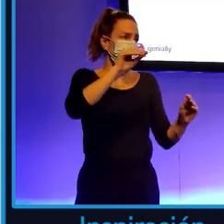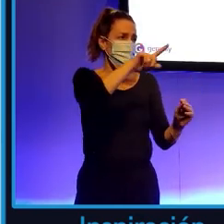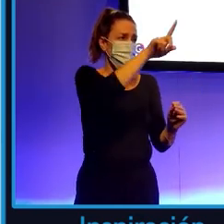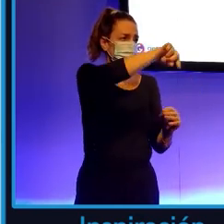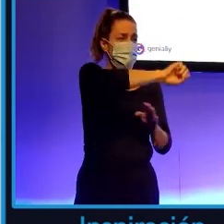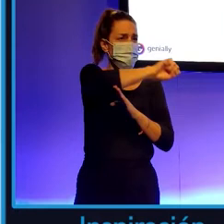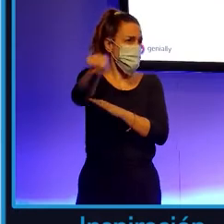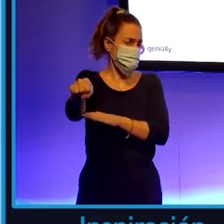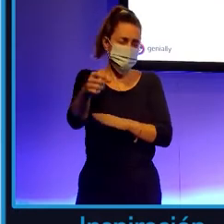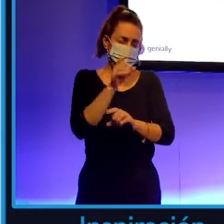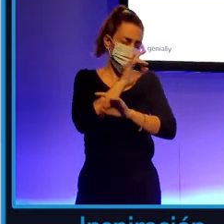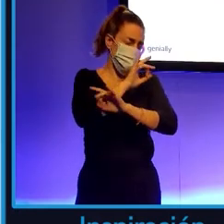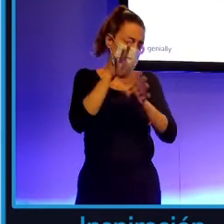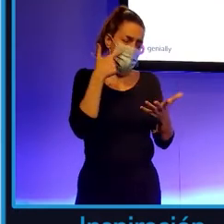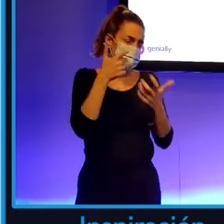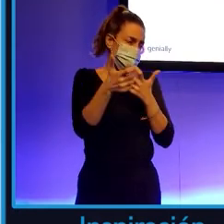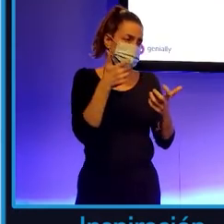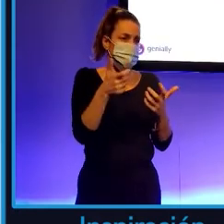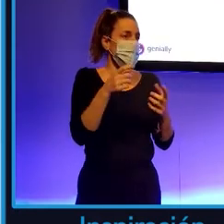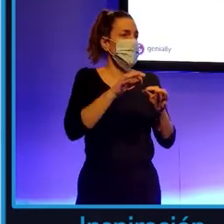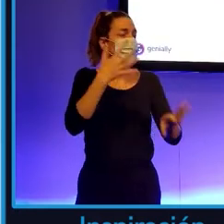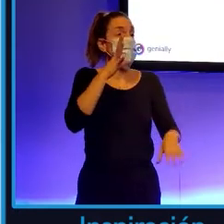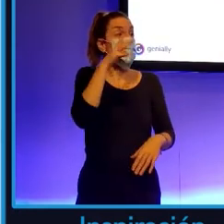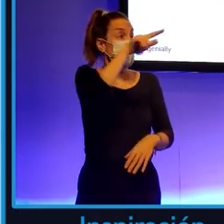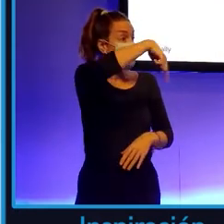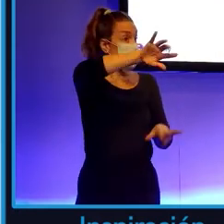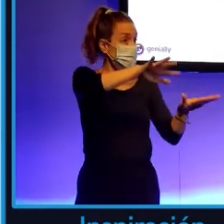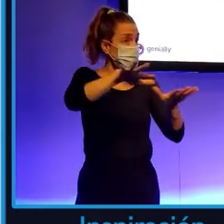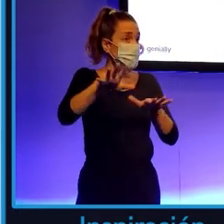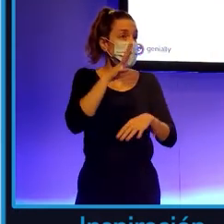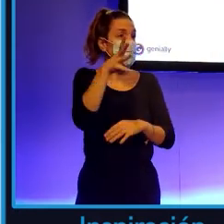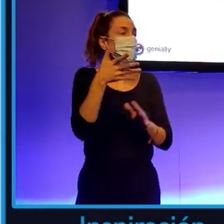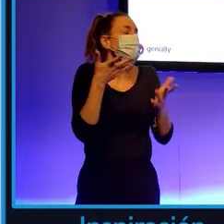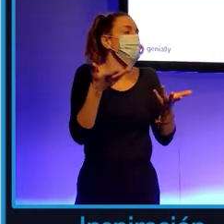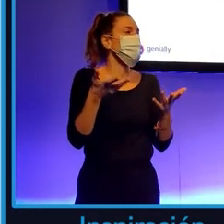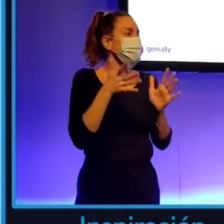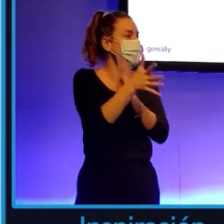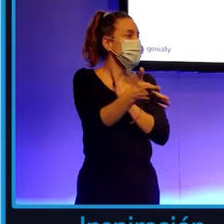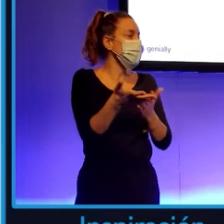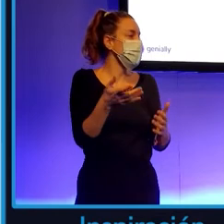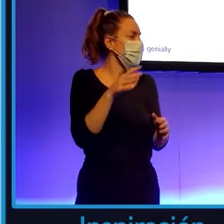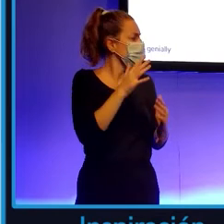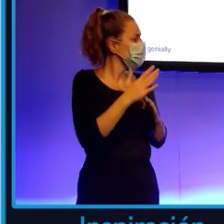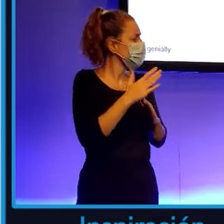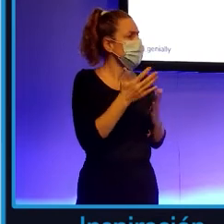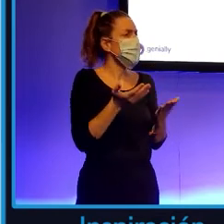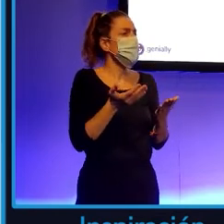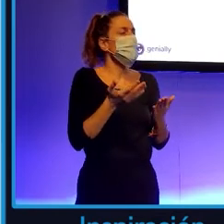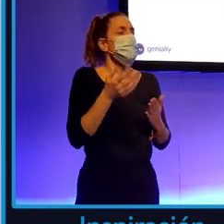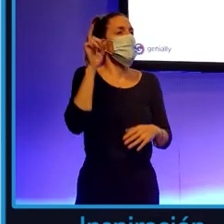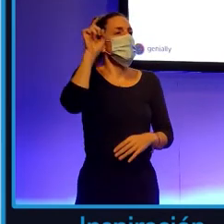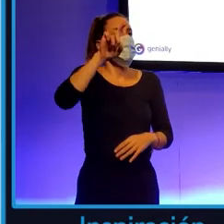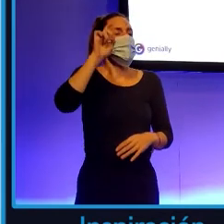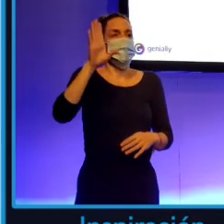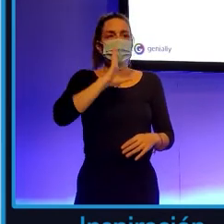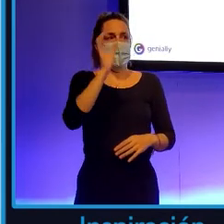tienen la suerte porque si ustedes están aquí es porque tienen profesores a ver que separó profesores